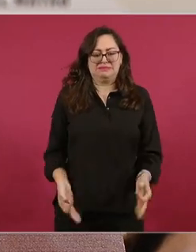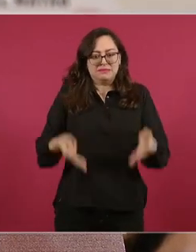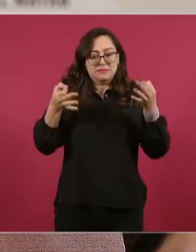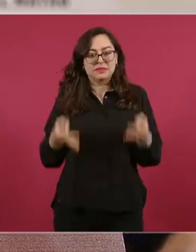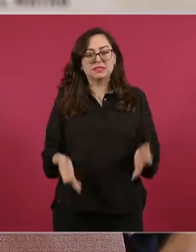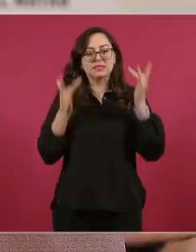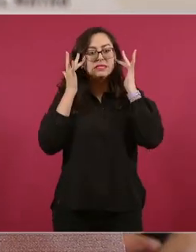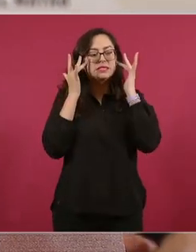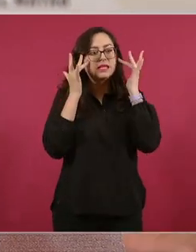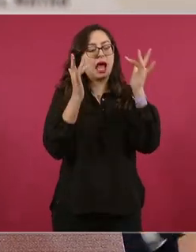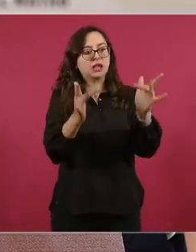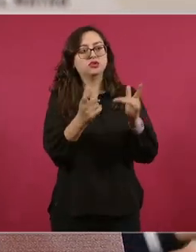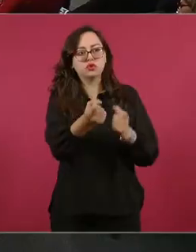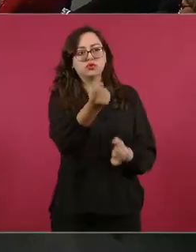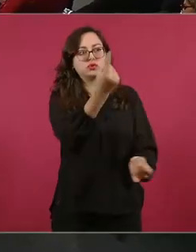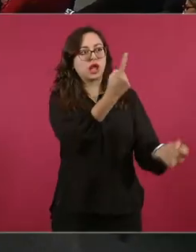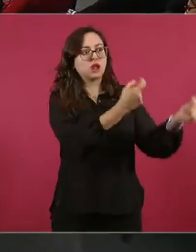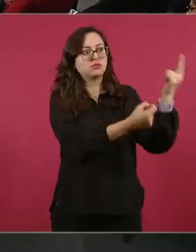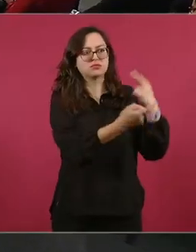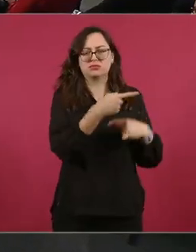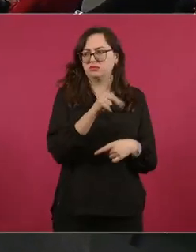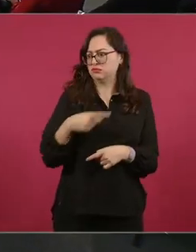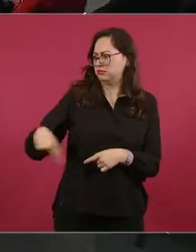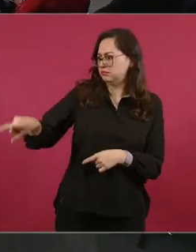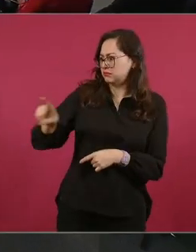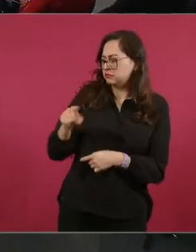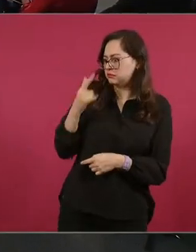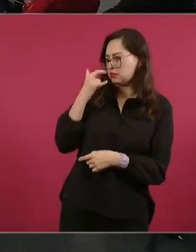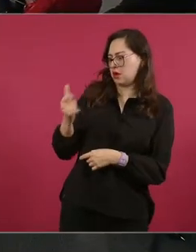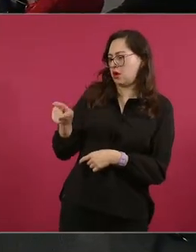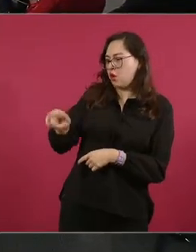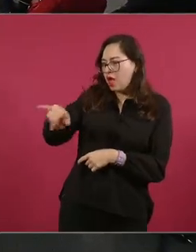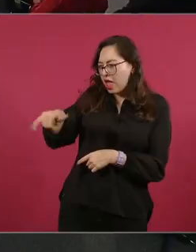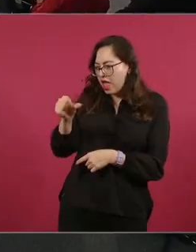pero estos, ¿en qué están metidos?